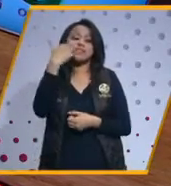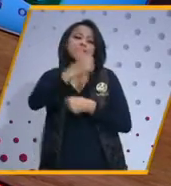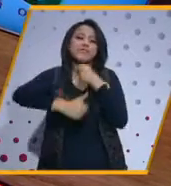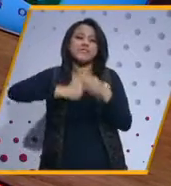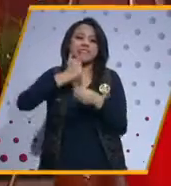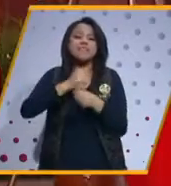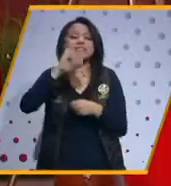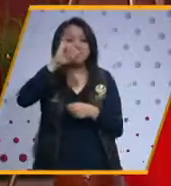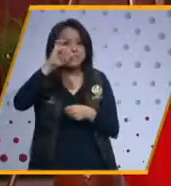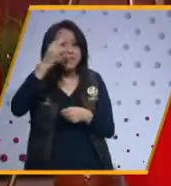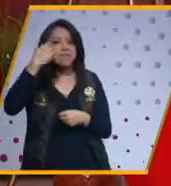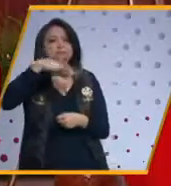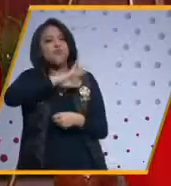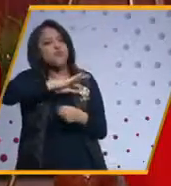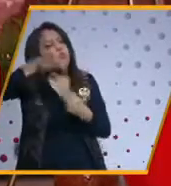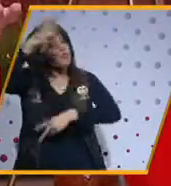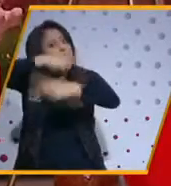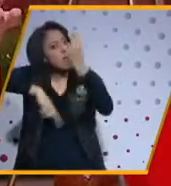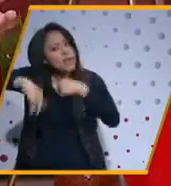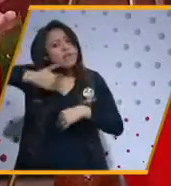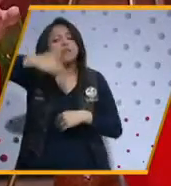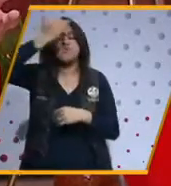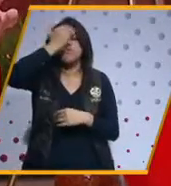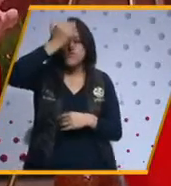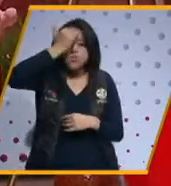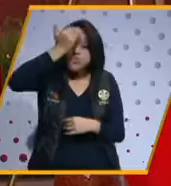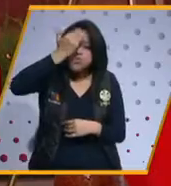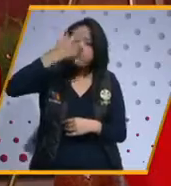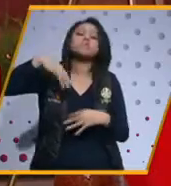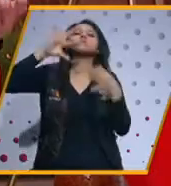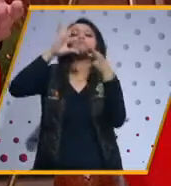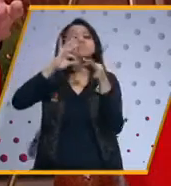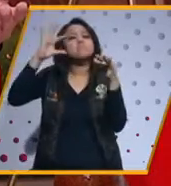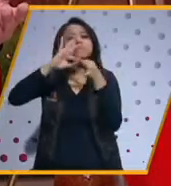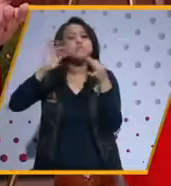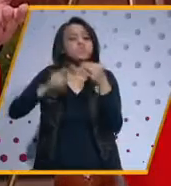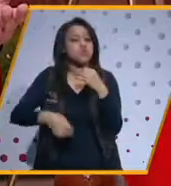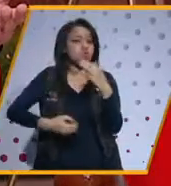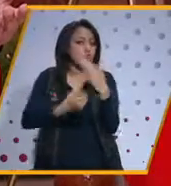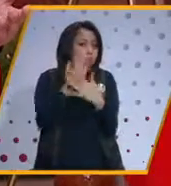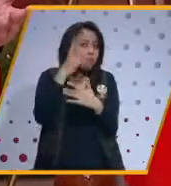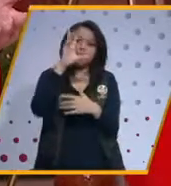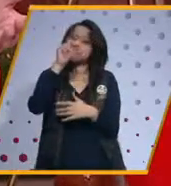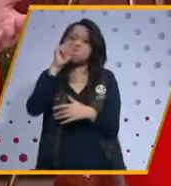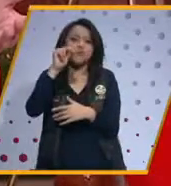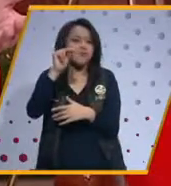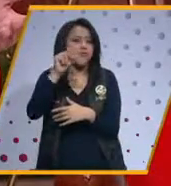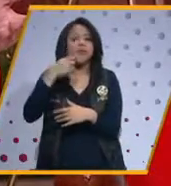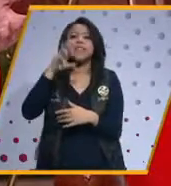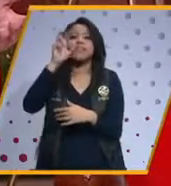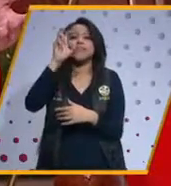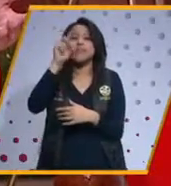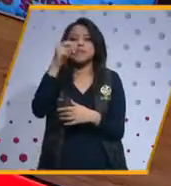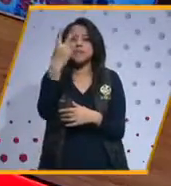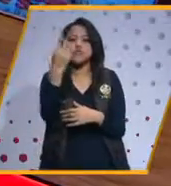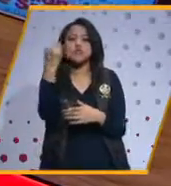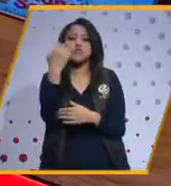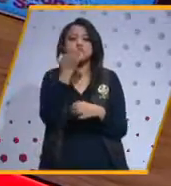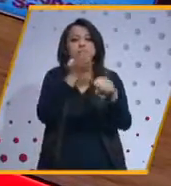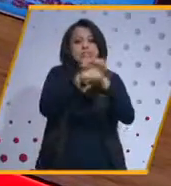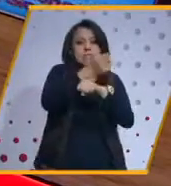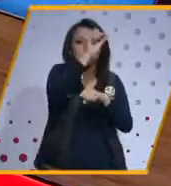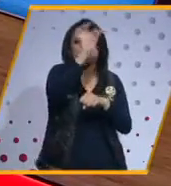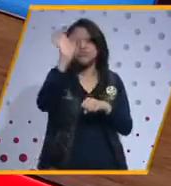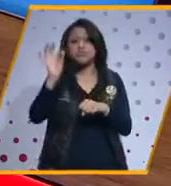buscamos es que la gente se acerque, conozca nuestro modelo, no es algo nuevo, Jorge, estamos en 32 estados de la República y